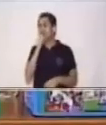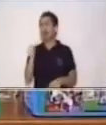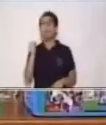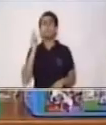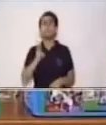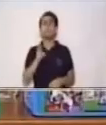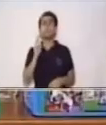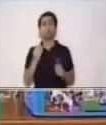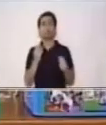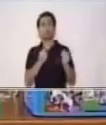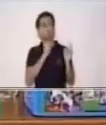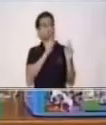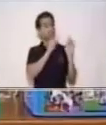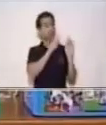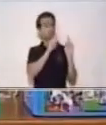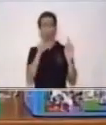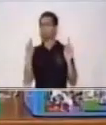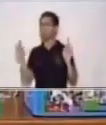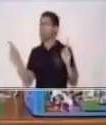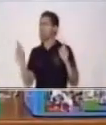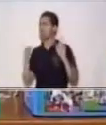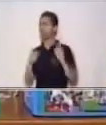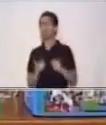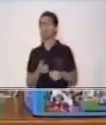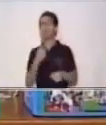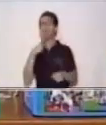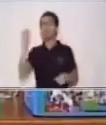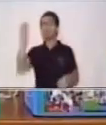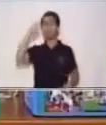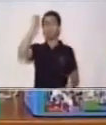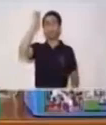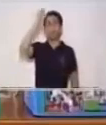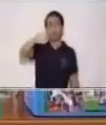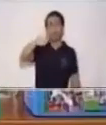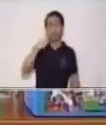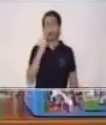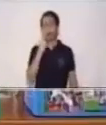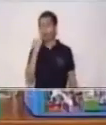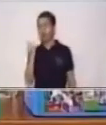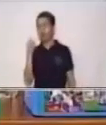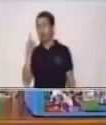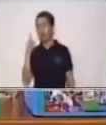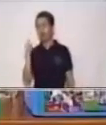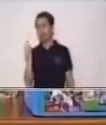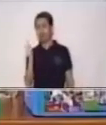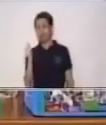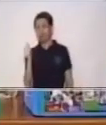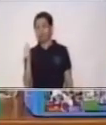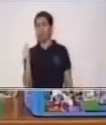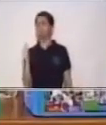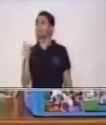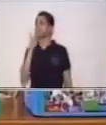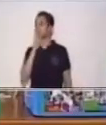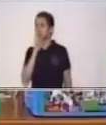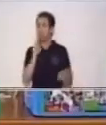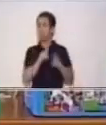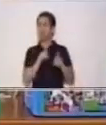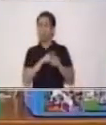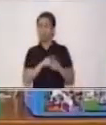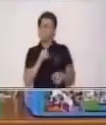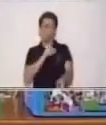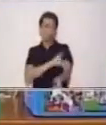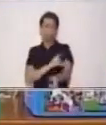muchos personajes. Mencionó un hada, mencionó también un viejo